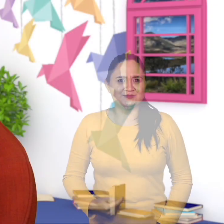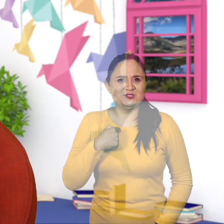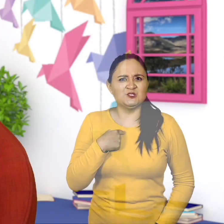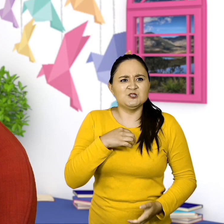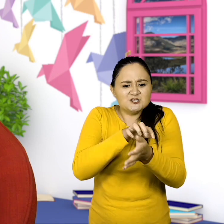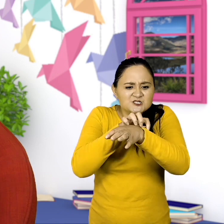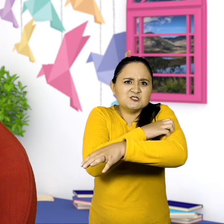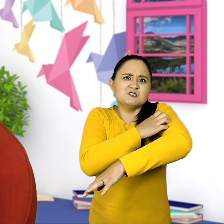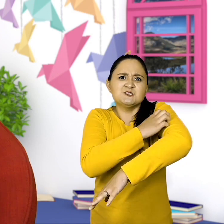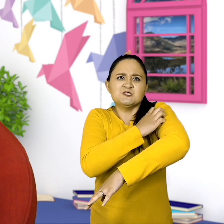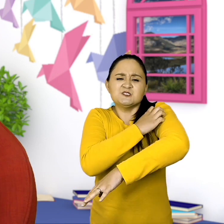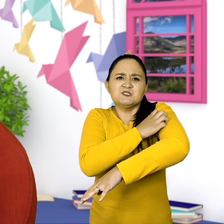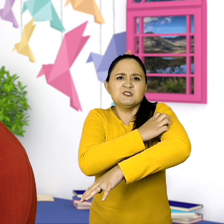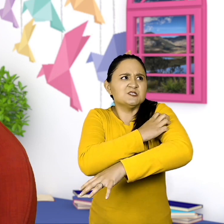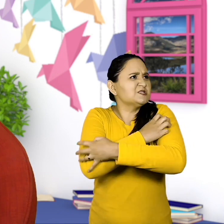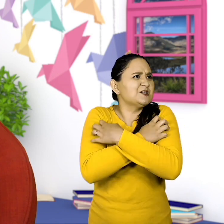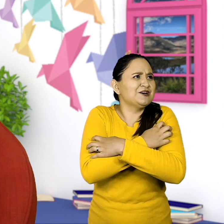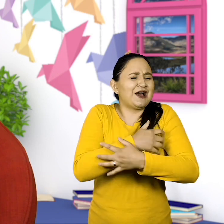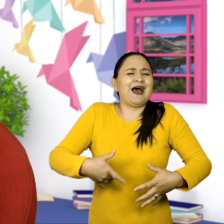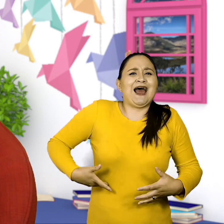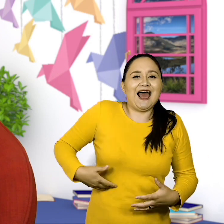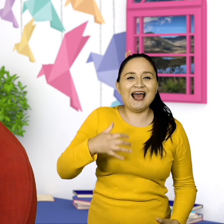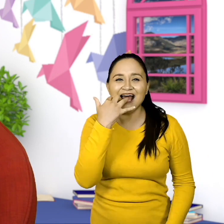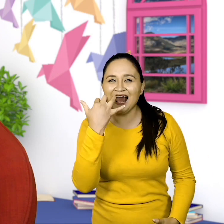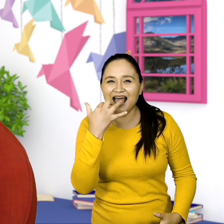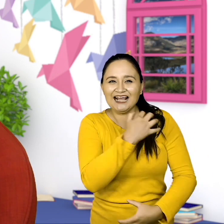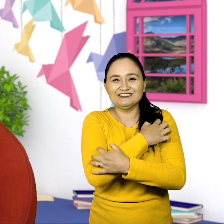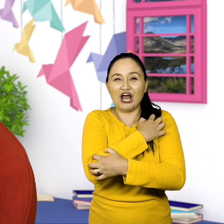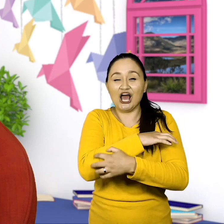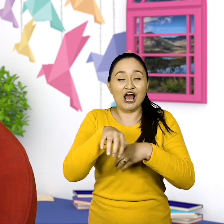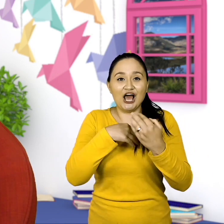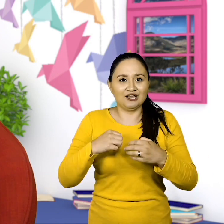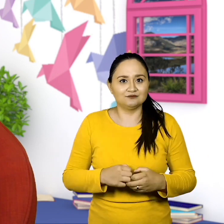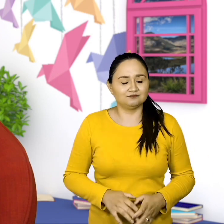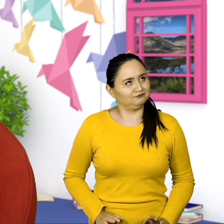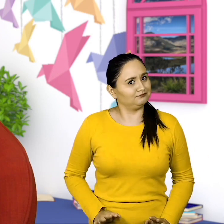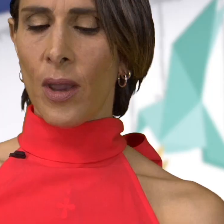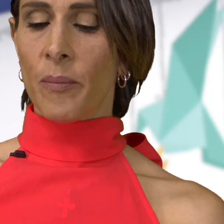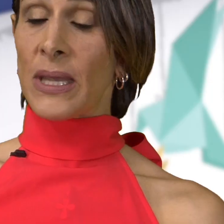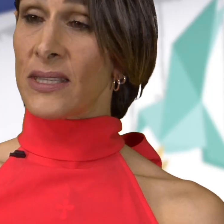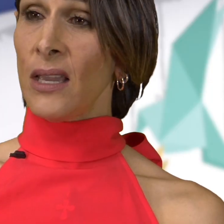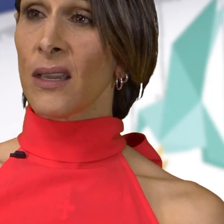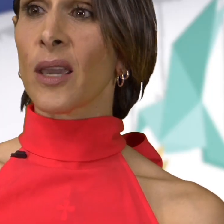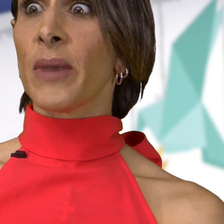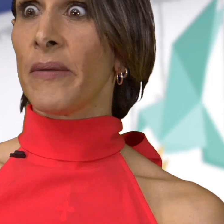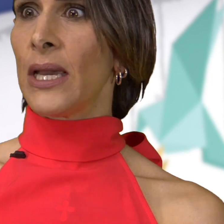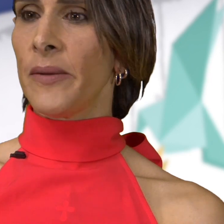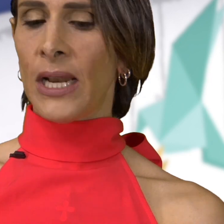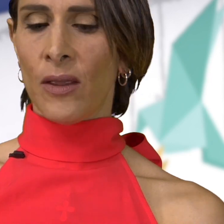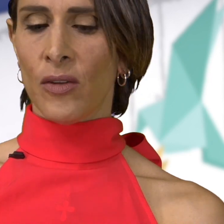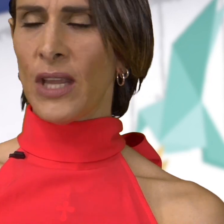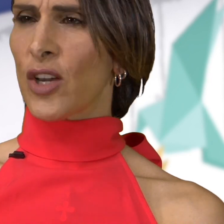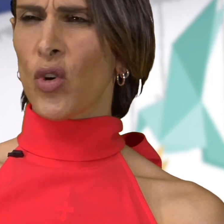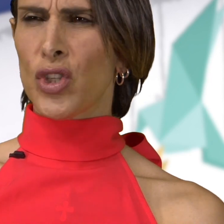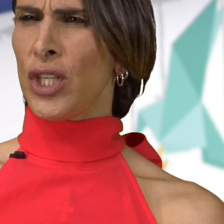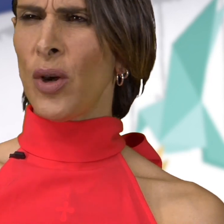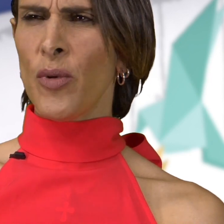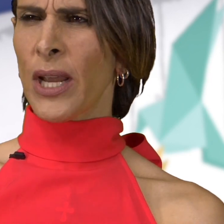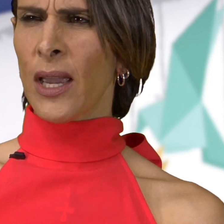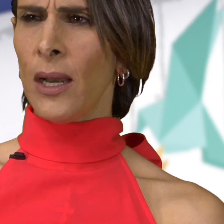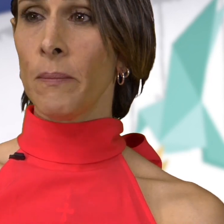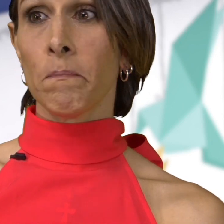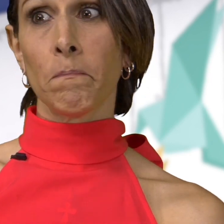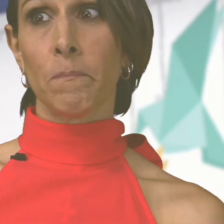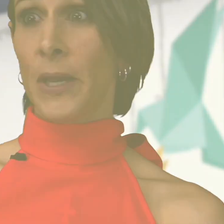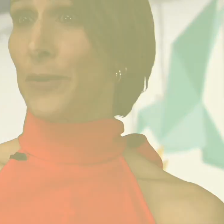Me provocó tal comezón y tantas cosquillas que lo rasqué con furor. Pensé que me había liberado del cochino